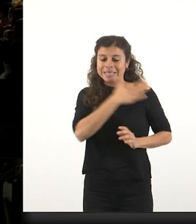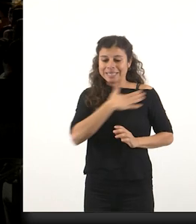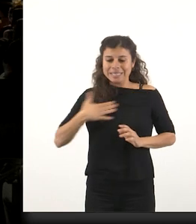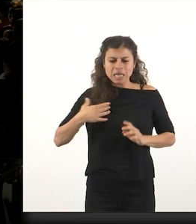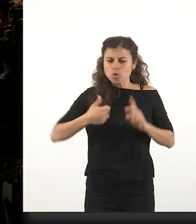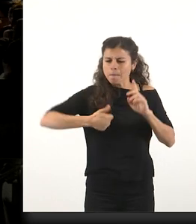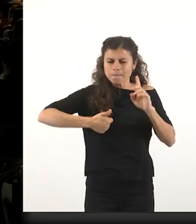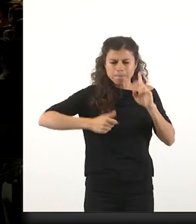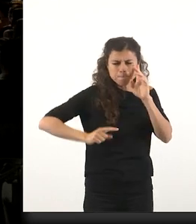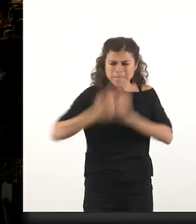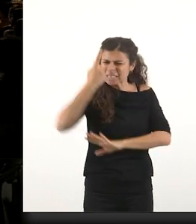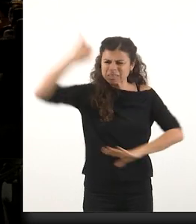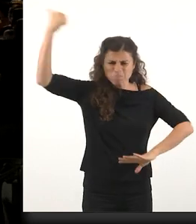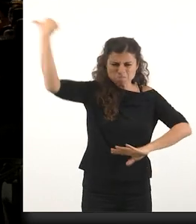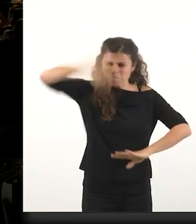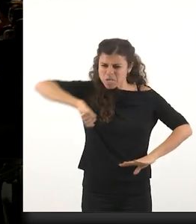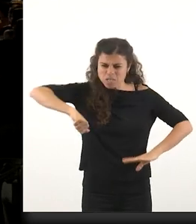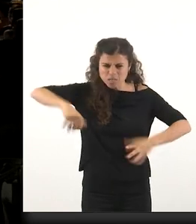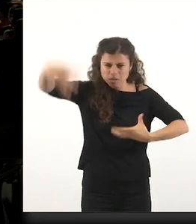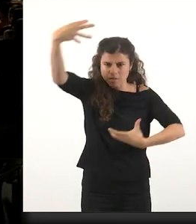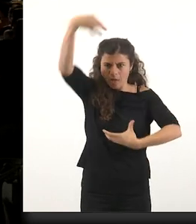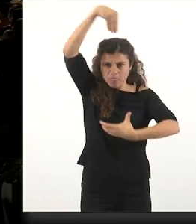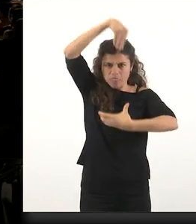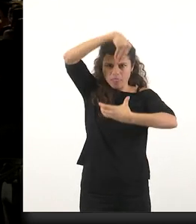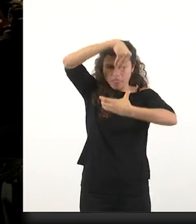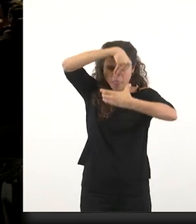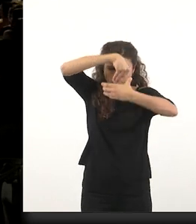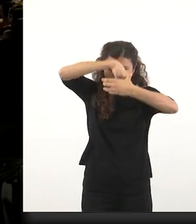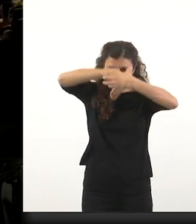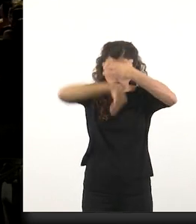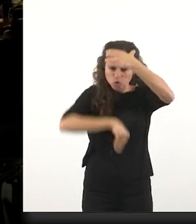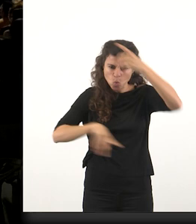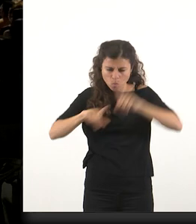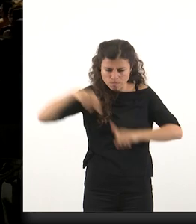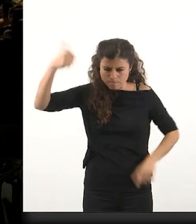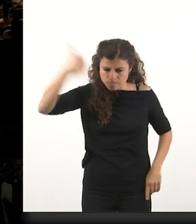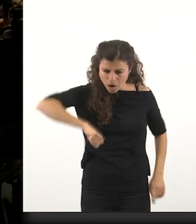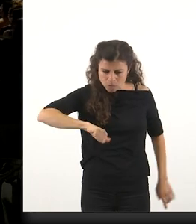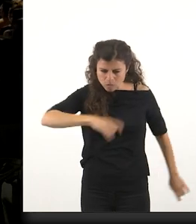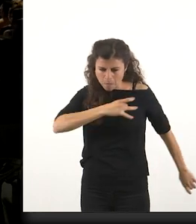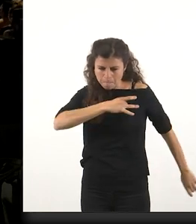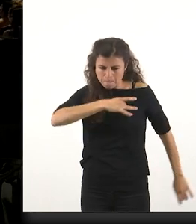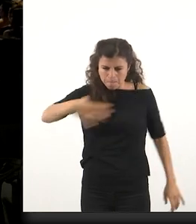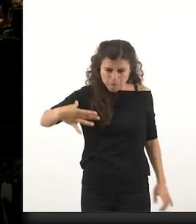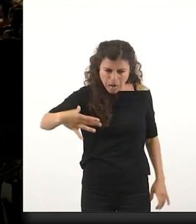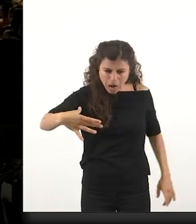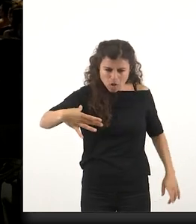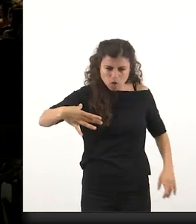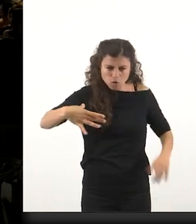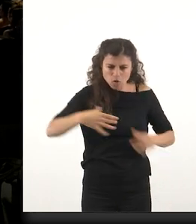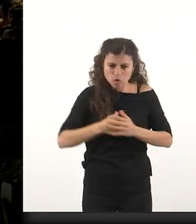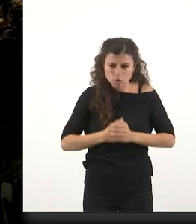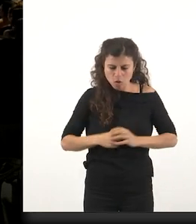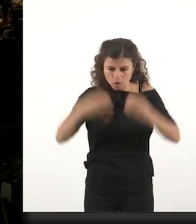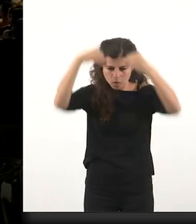parte más machirulo. La parte más macho alfa, blanca, paya. Entra en